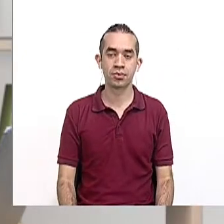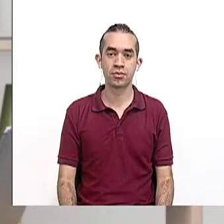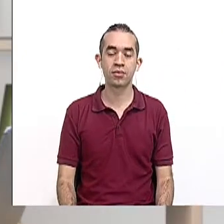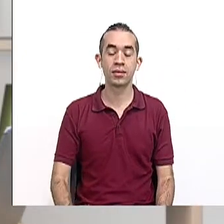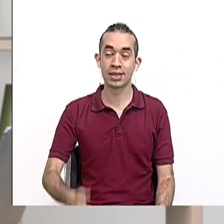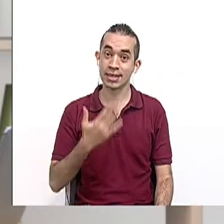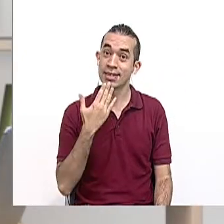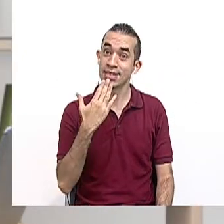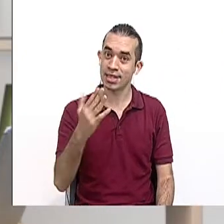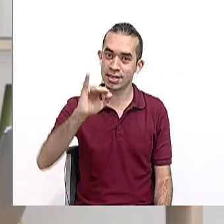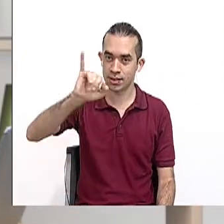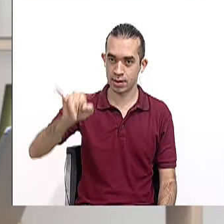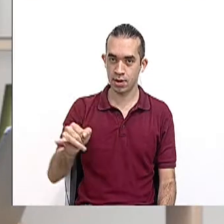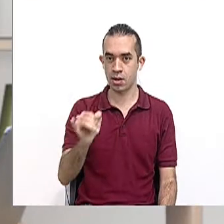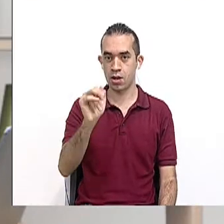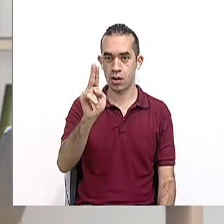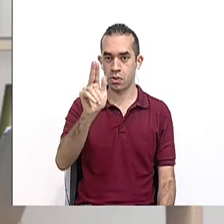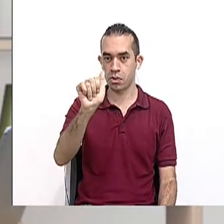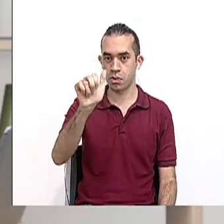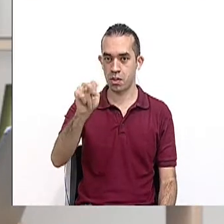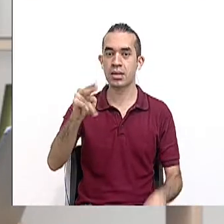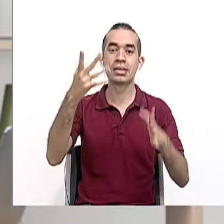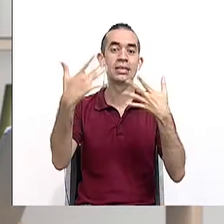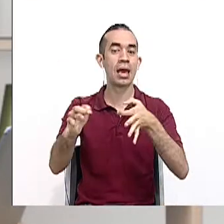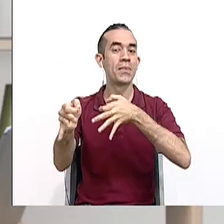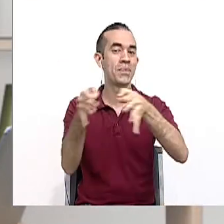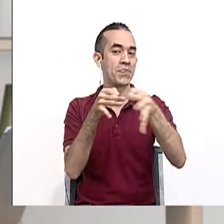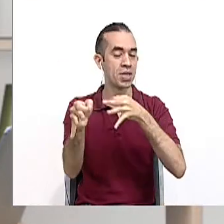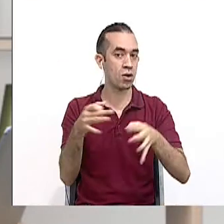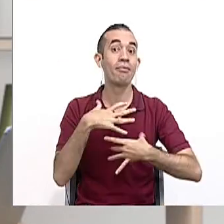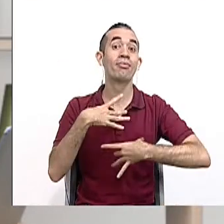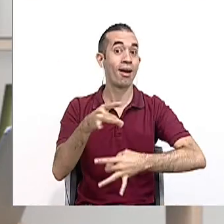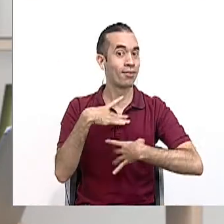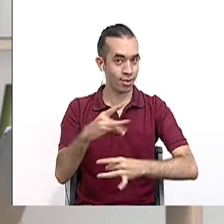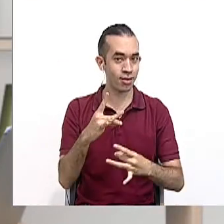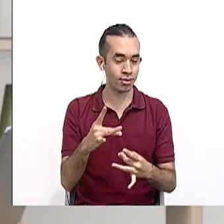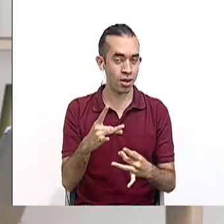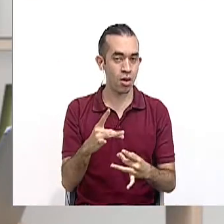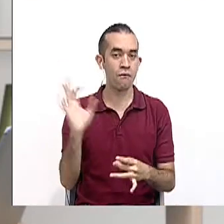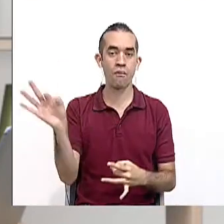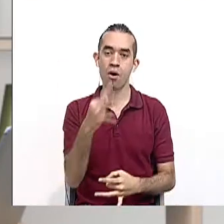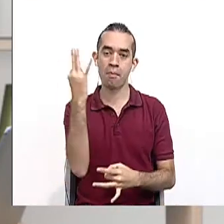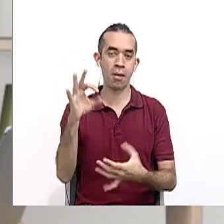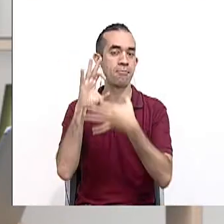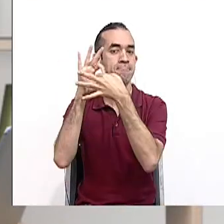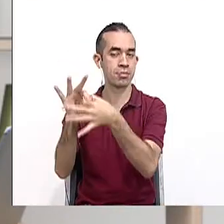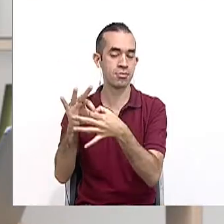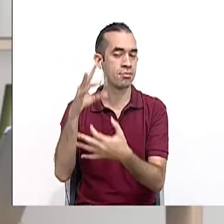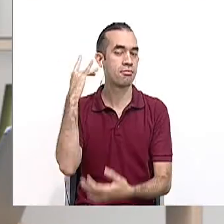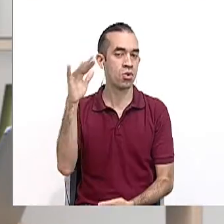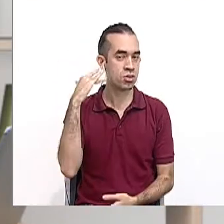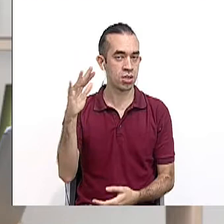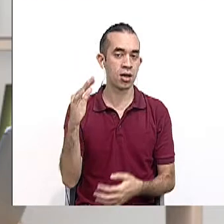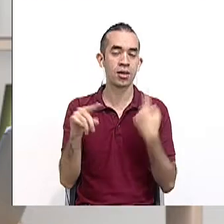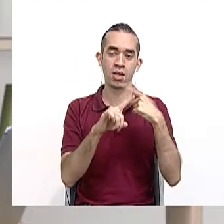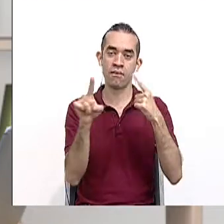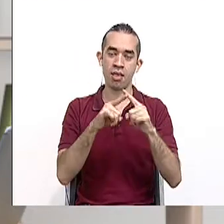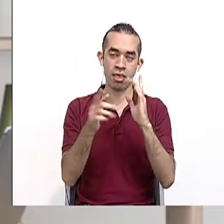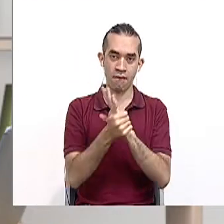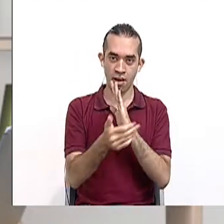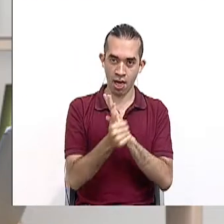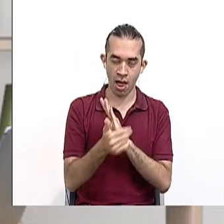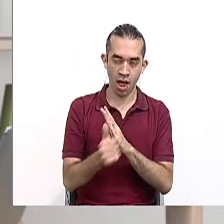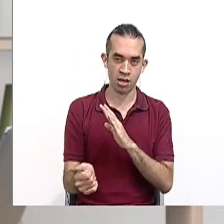Muchas gracias, Juan, por esta explicación. ¿Vieron qué interesante? ¿Cómo nos podemos vincular con la música a través de todas nuestras habilidades,